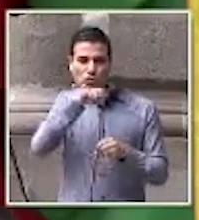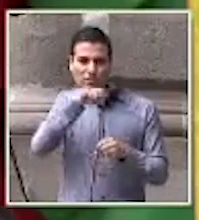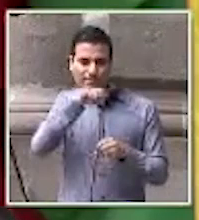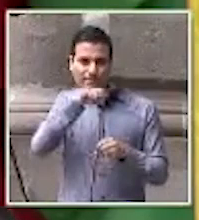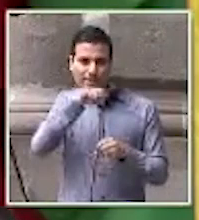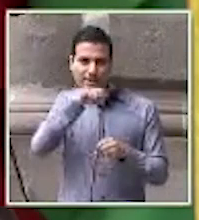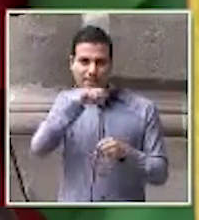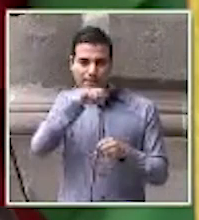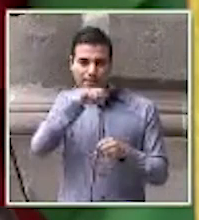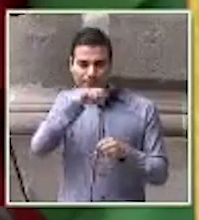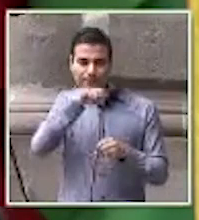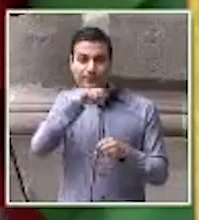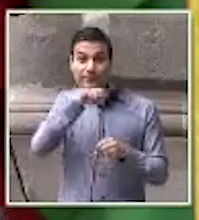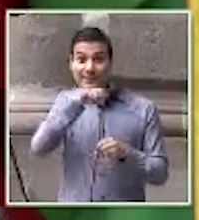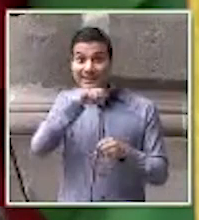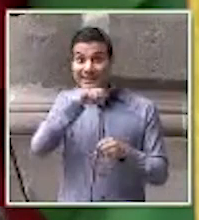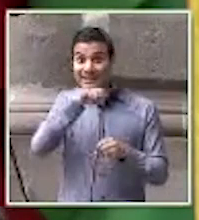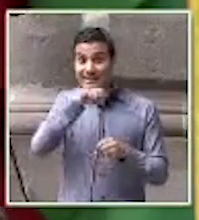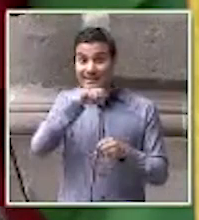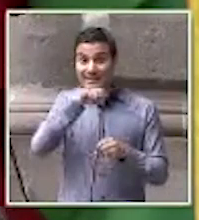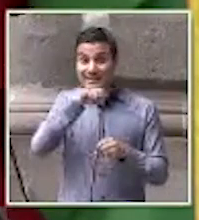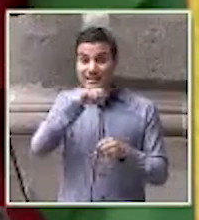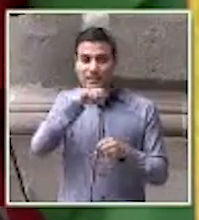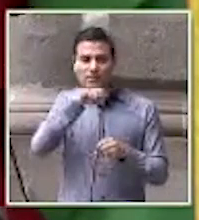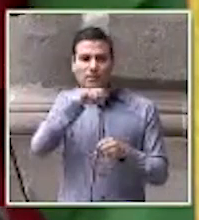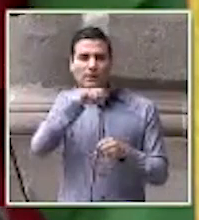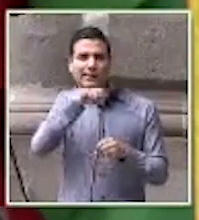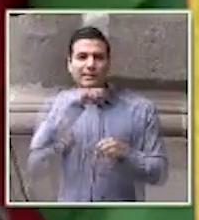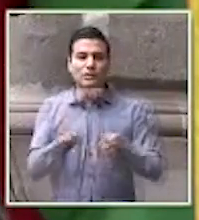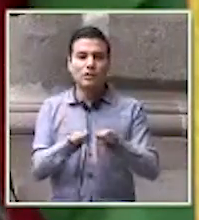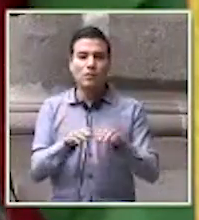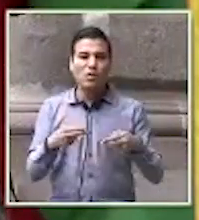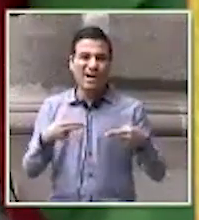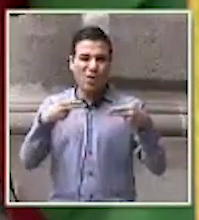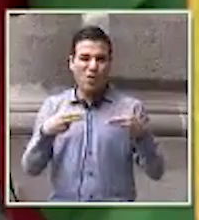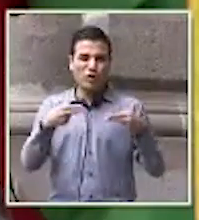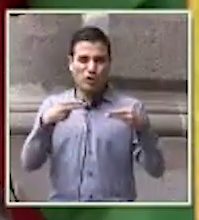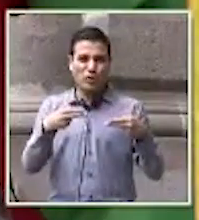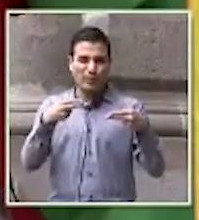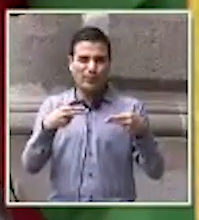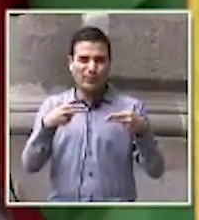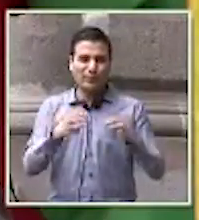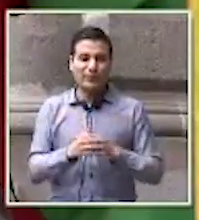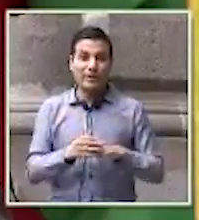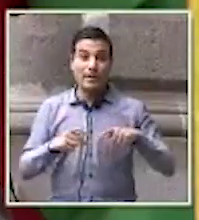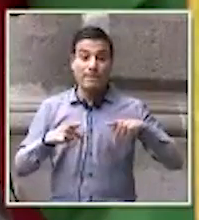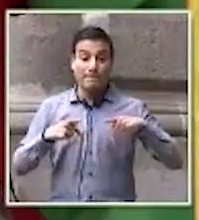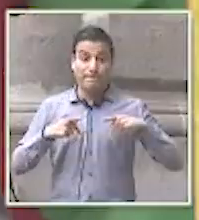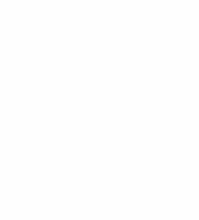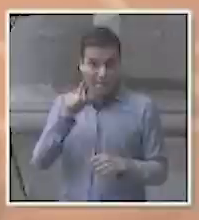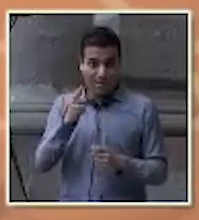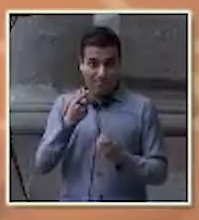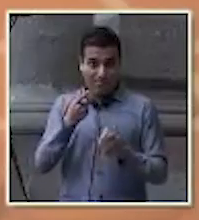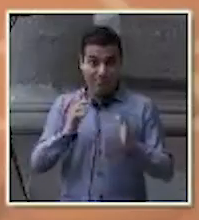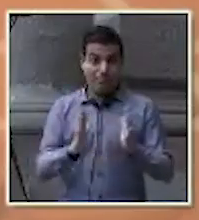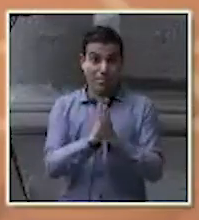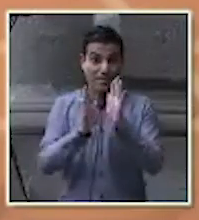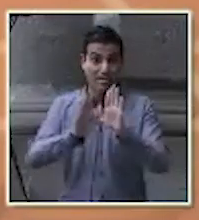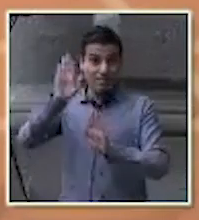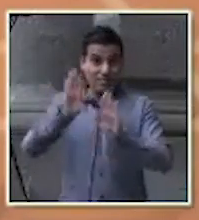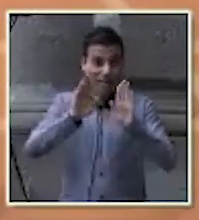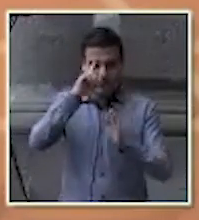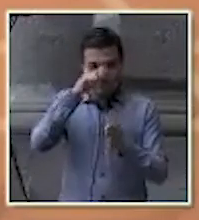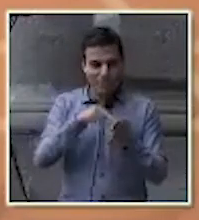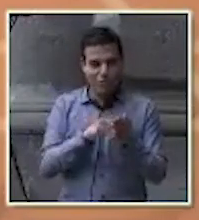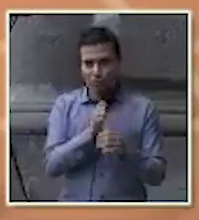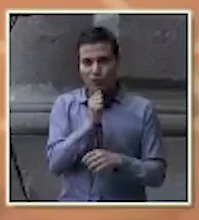los instrumentos tecnológicos han sido creados como negocio y, por tanto, hacen del ciudadano solo un cliente y un usuario. El gran impacto que